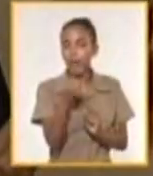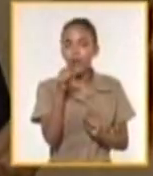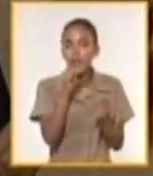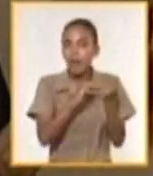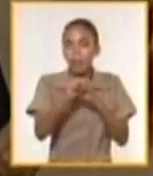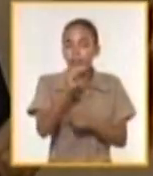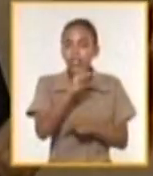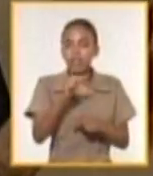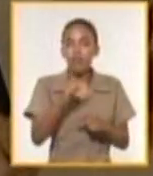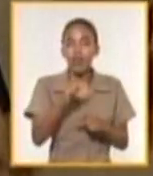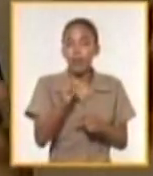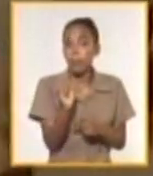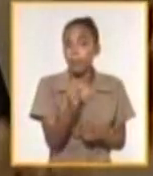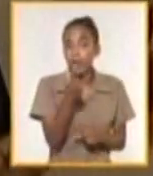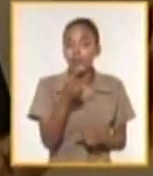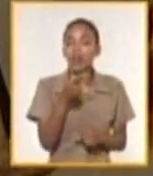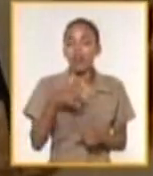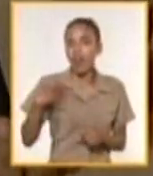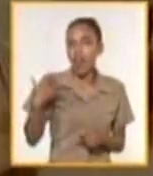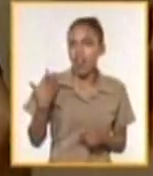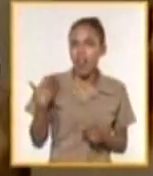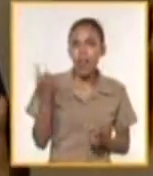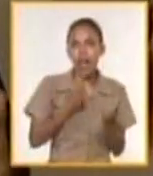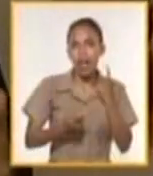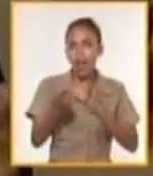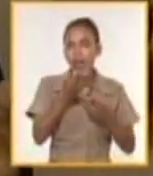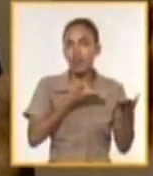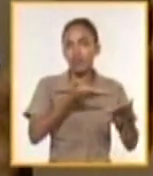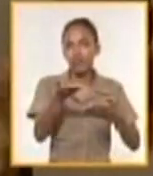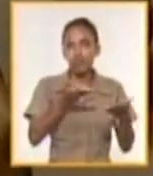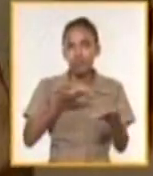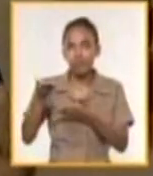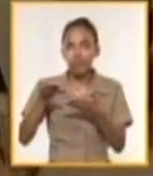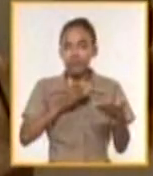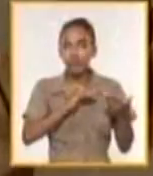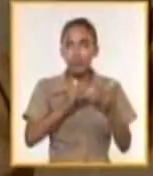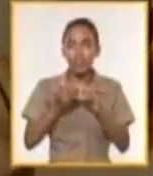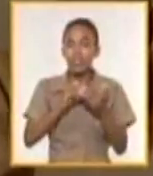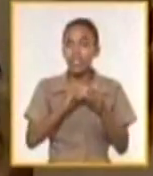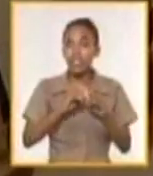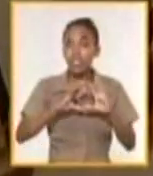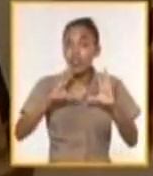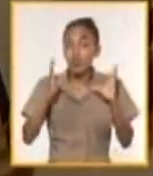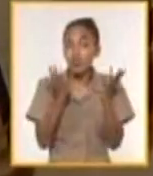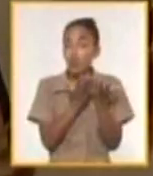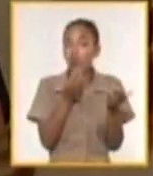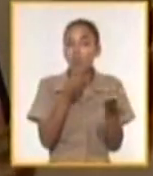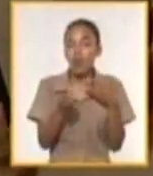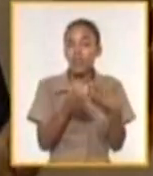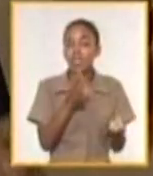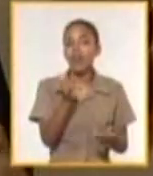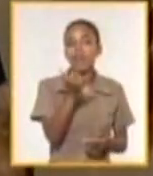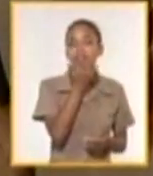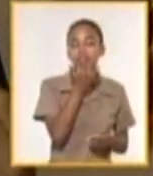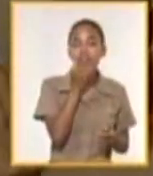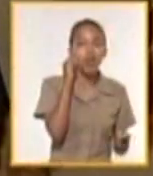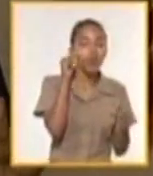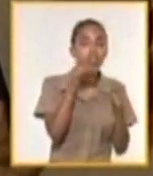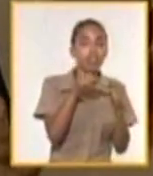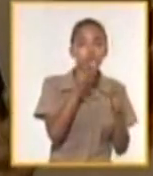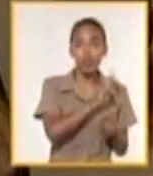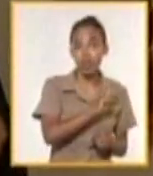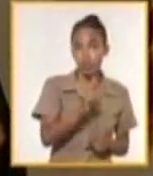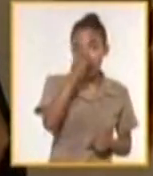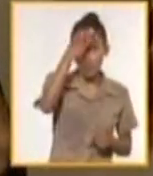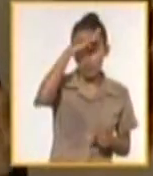discutir todo aquello que dañara el objetivo primero la República, que